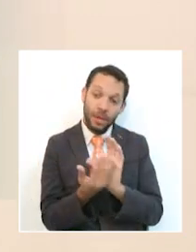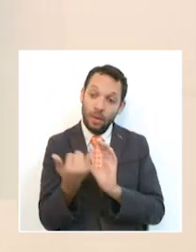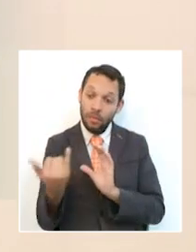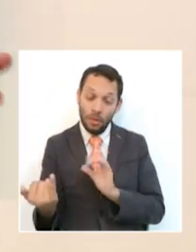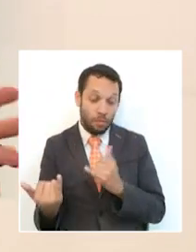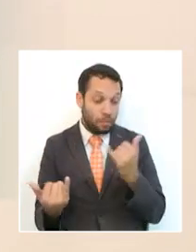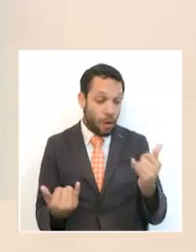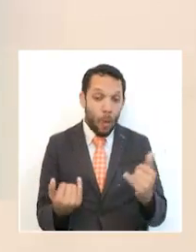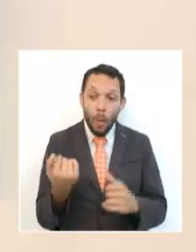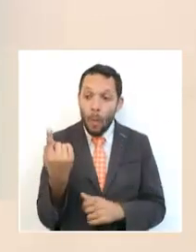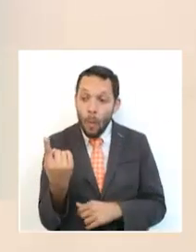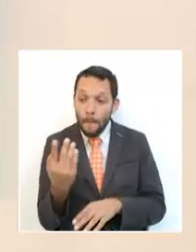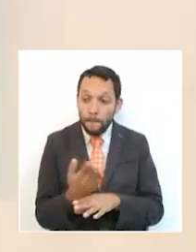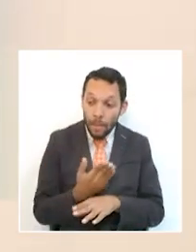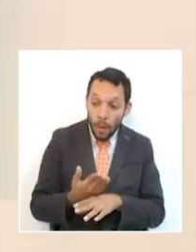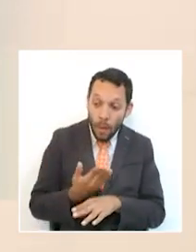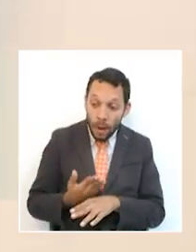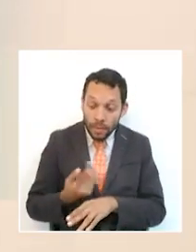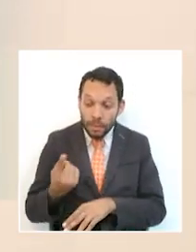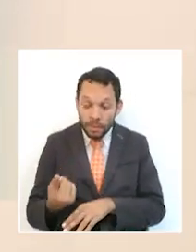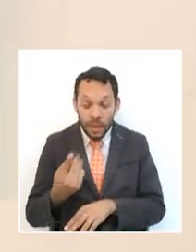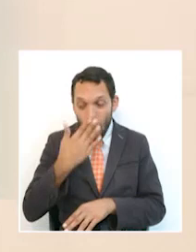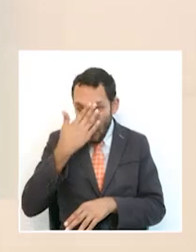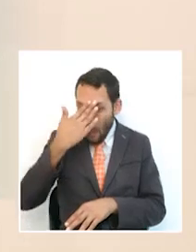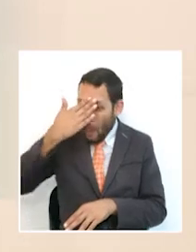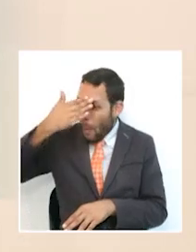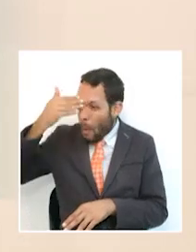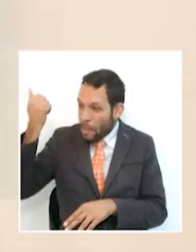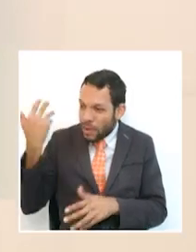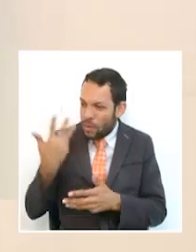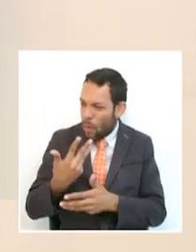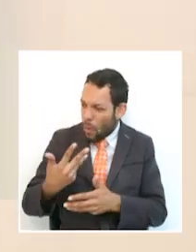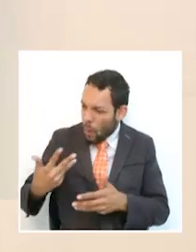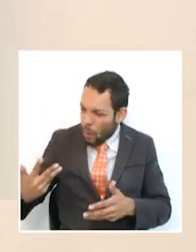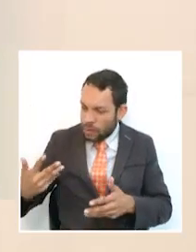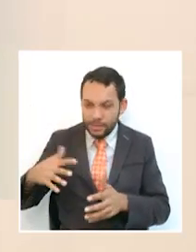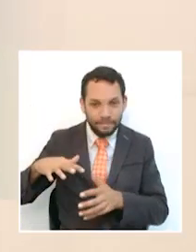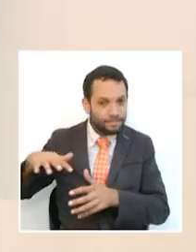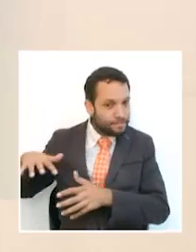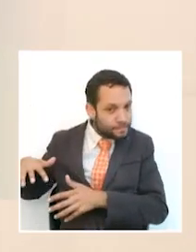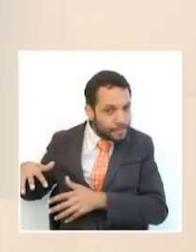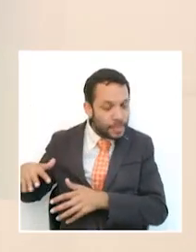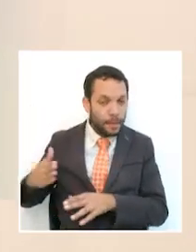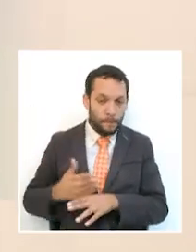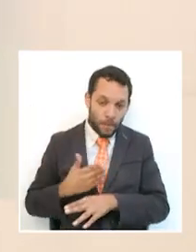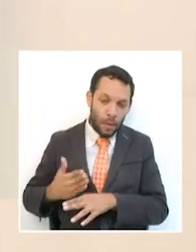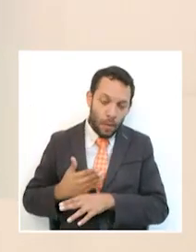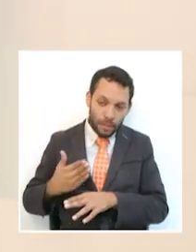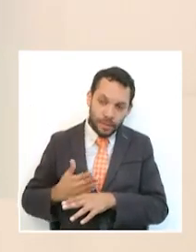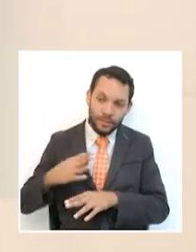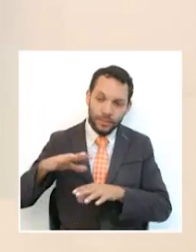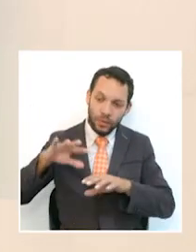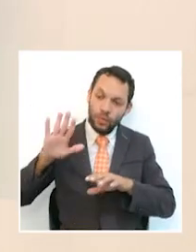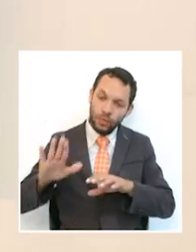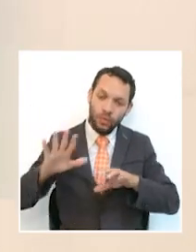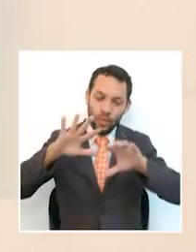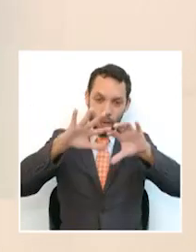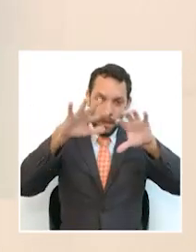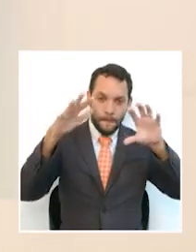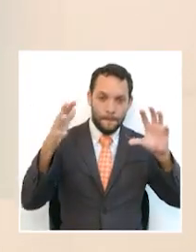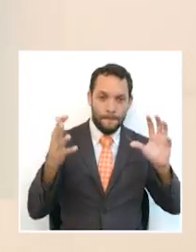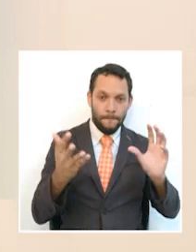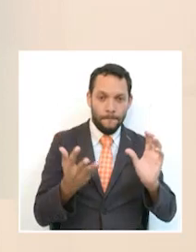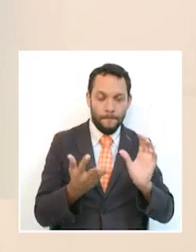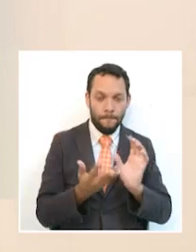problema olvidemos tantos problemas que están en nuestro mundo en los cuales también podemos